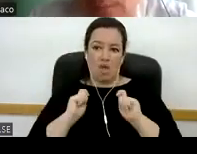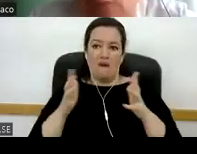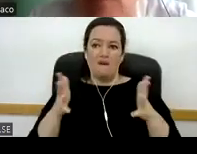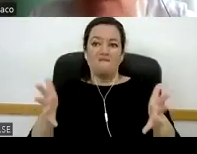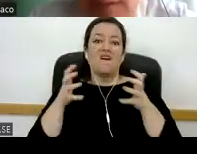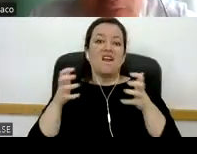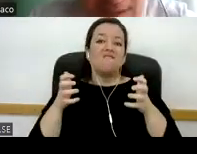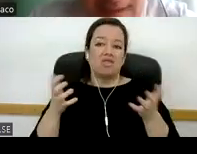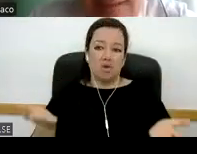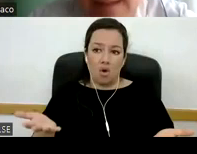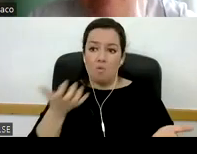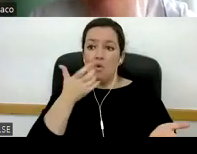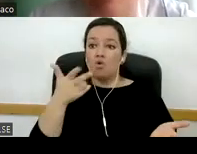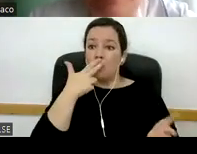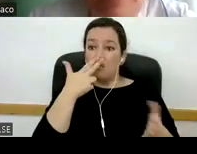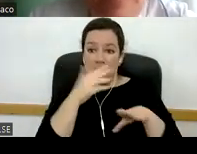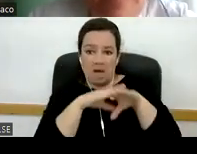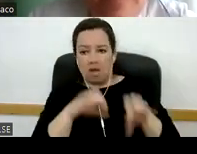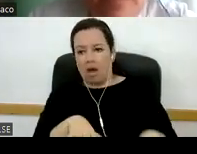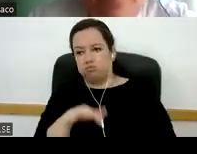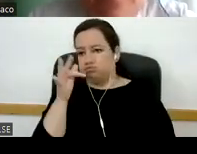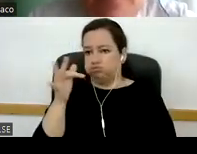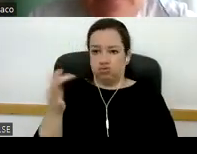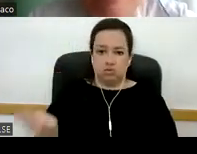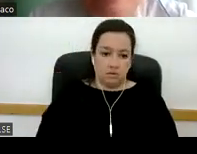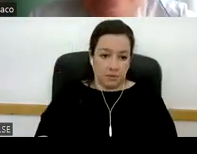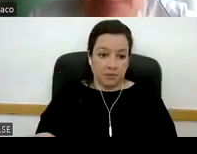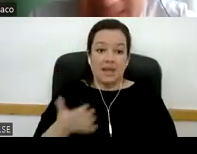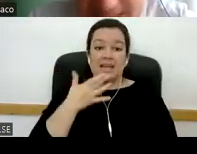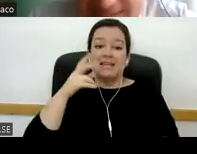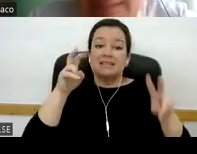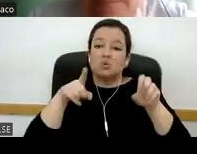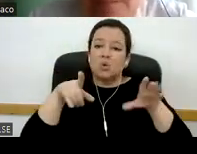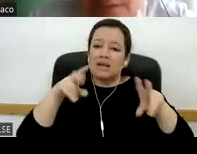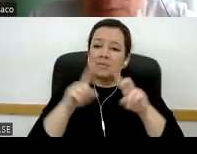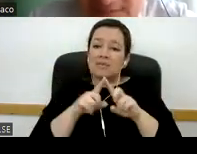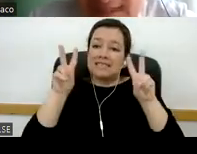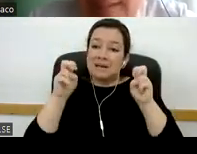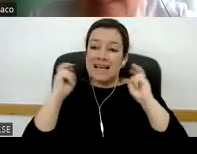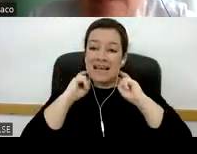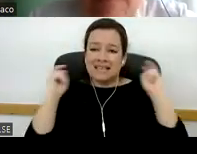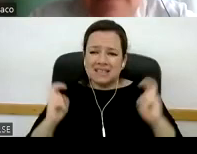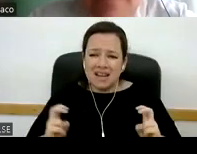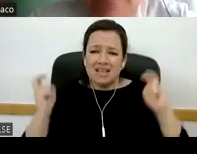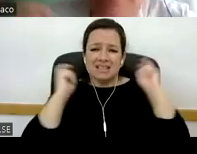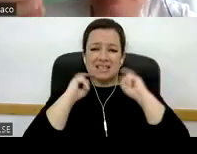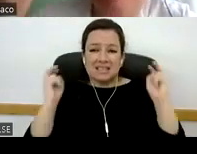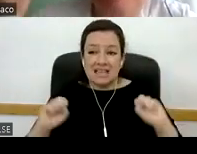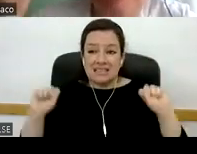vuestro cuerpo si fumáis y dejáis de fumar. Y padecer y aceptar demasiado estrés, es decir,